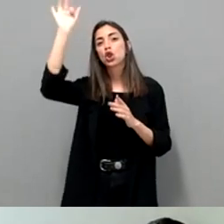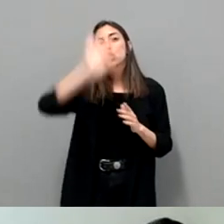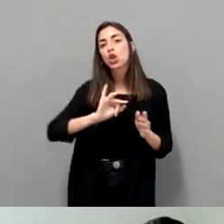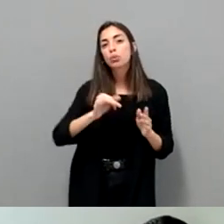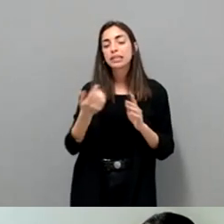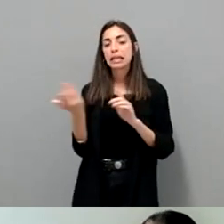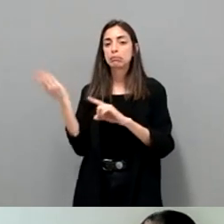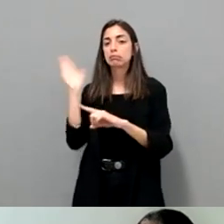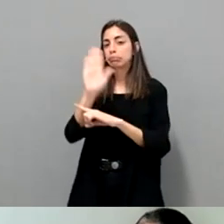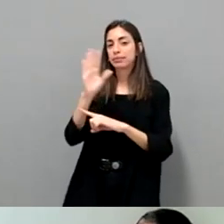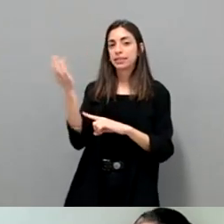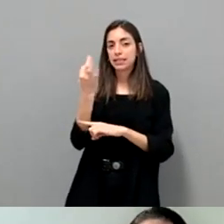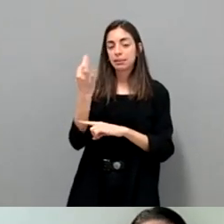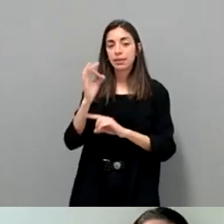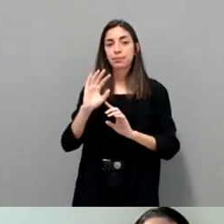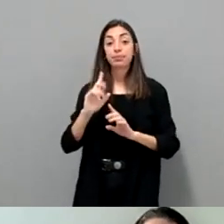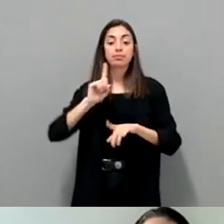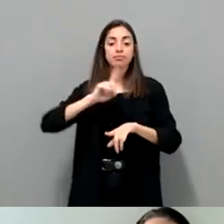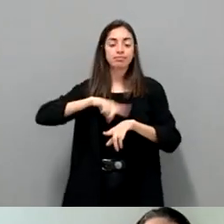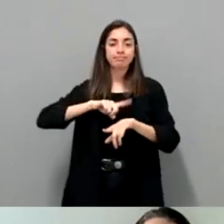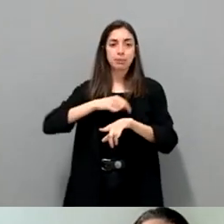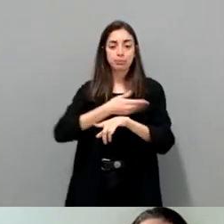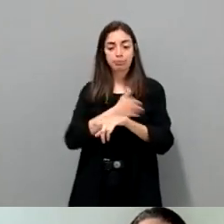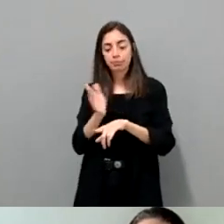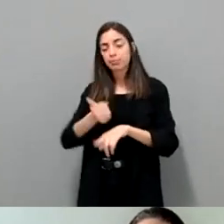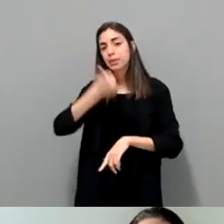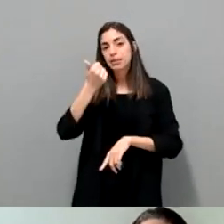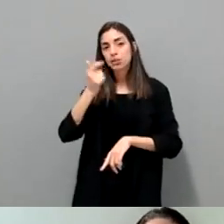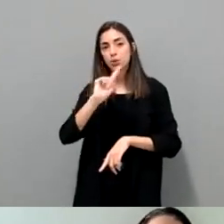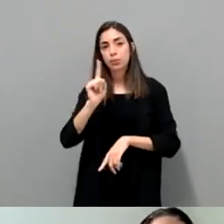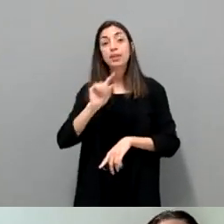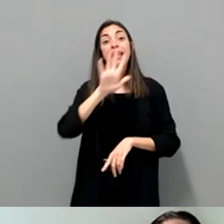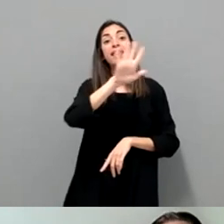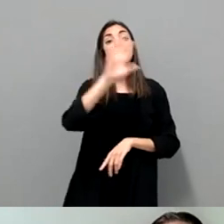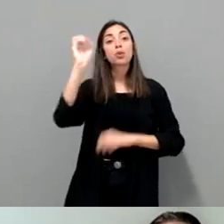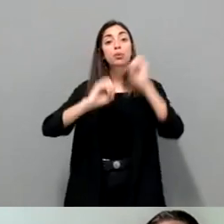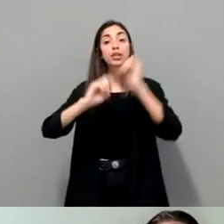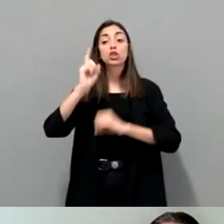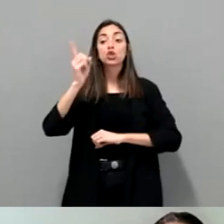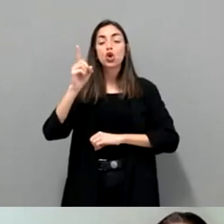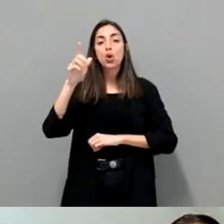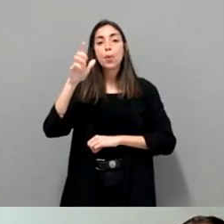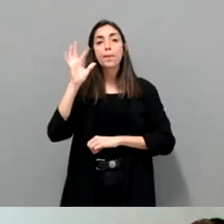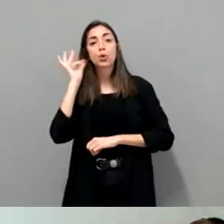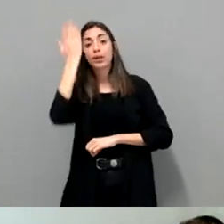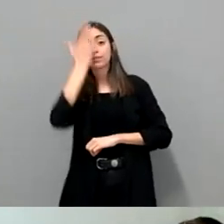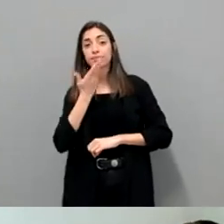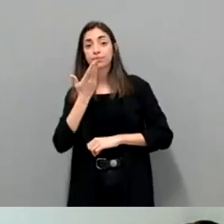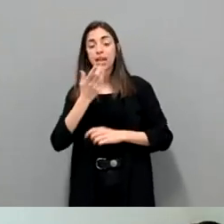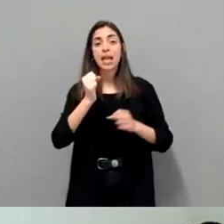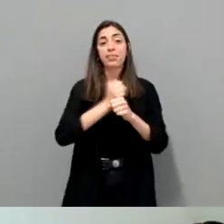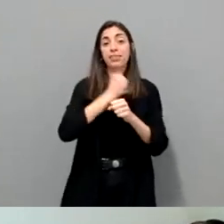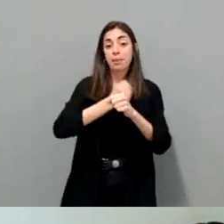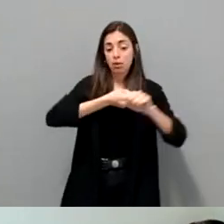mucho más de tiempo. Decir que solo un 5% de las mujeres con parálisis cerebral accede al mercado de